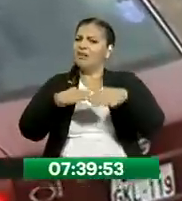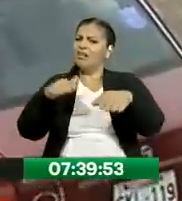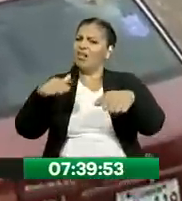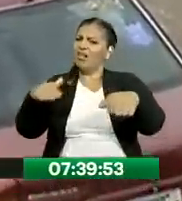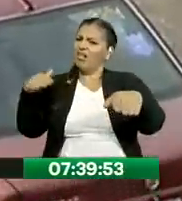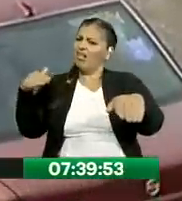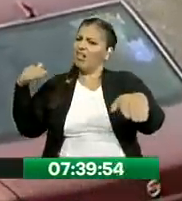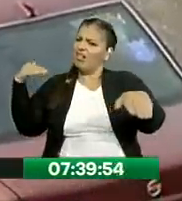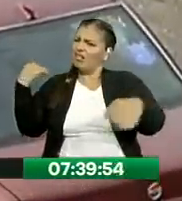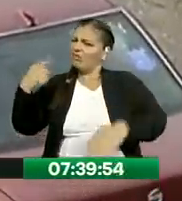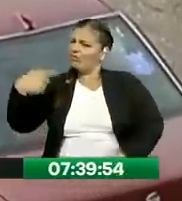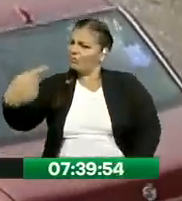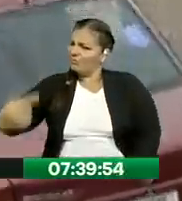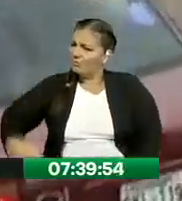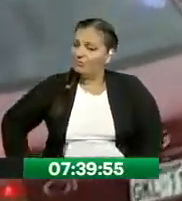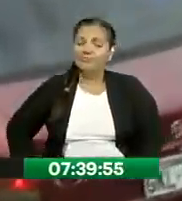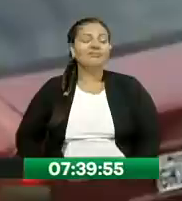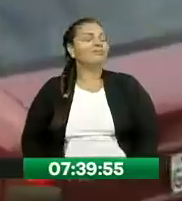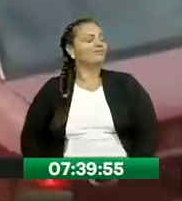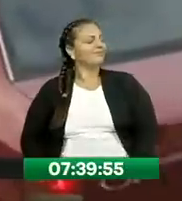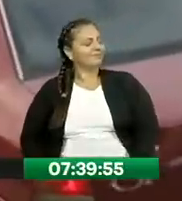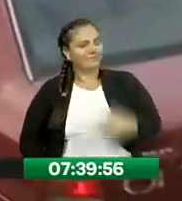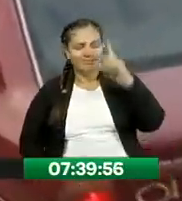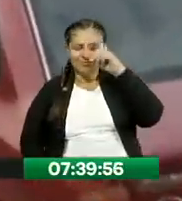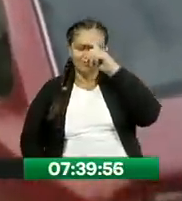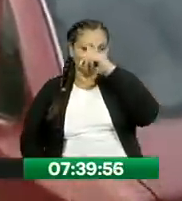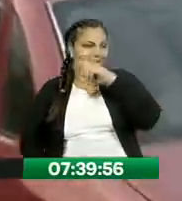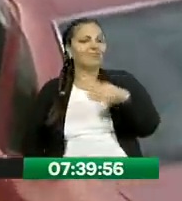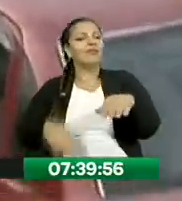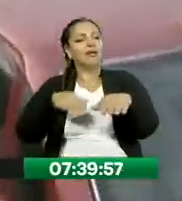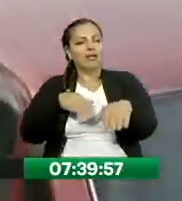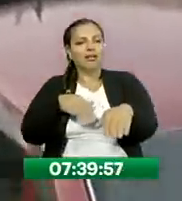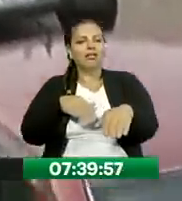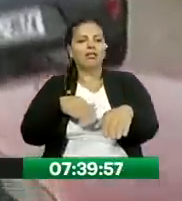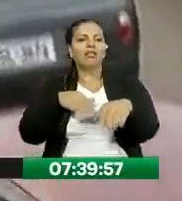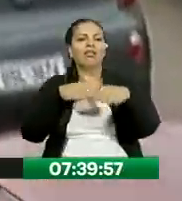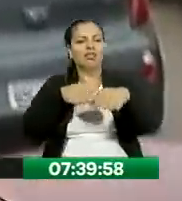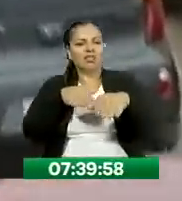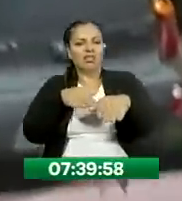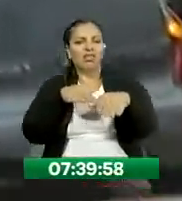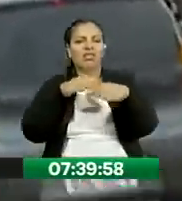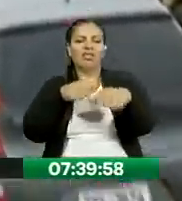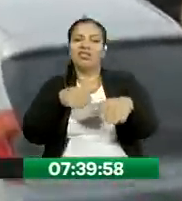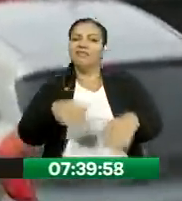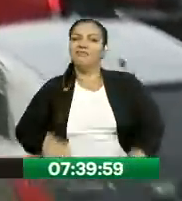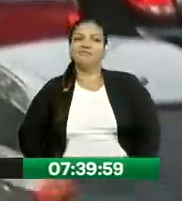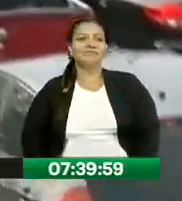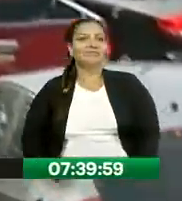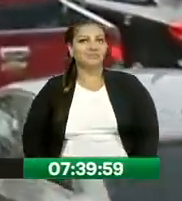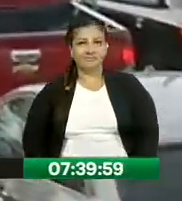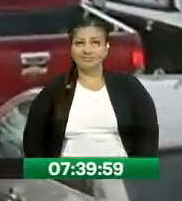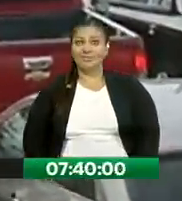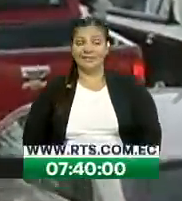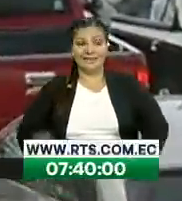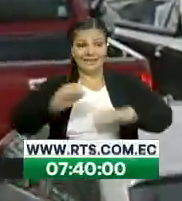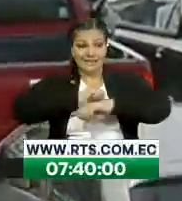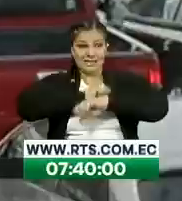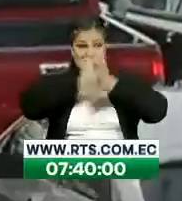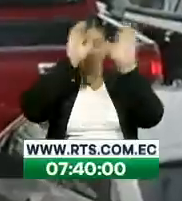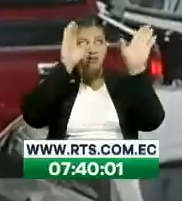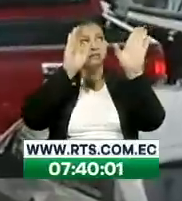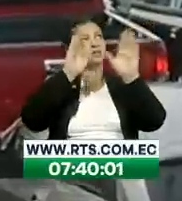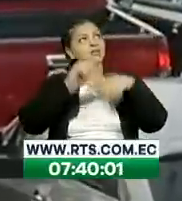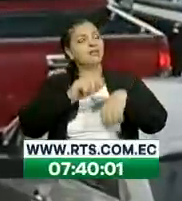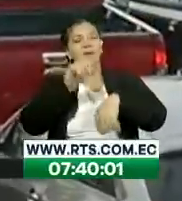así? Todos los días, terrible, no avanzan. Siempre, todos los días igual. O sea, aquí la Francisco Orellana se congestiona en las mañanas, al mediodía,